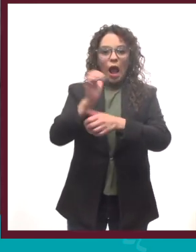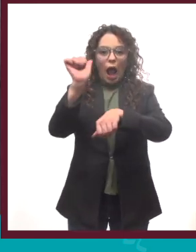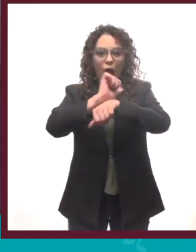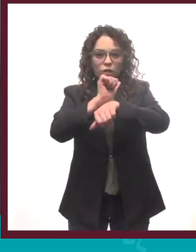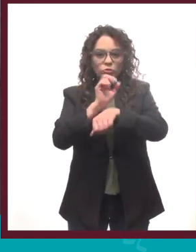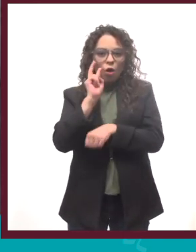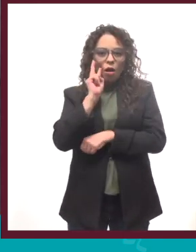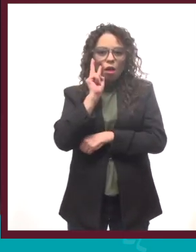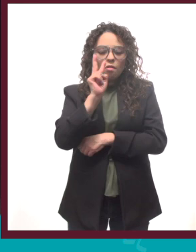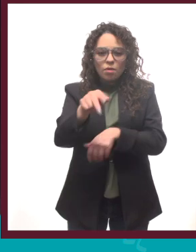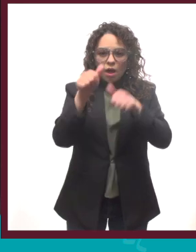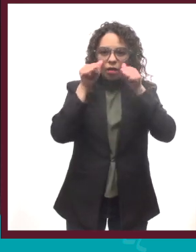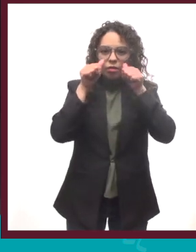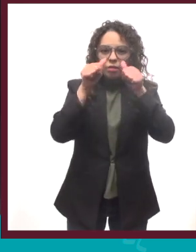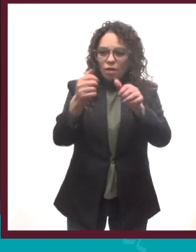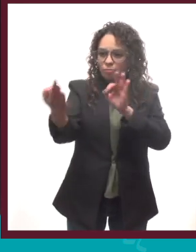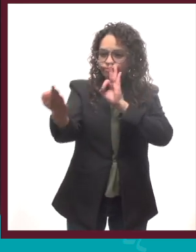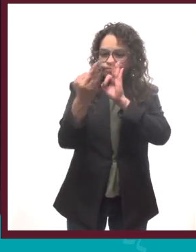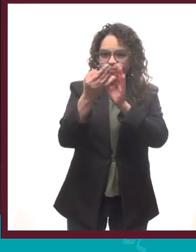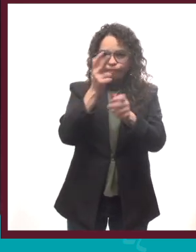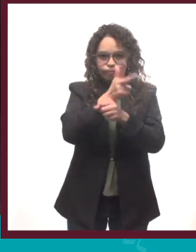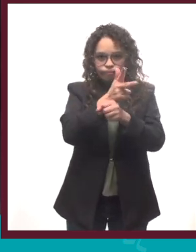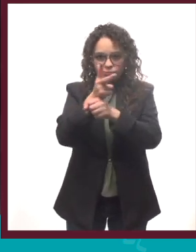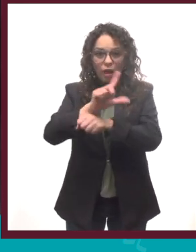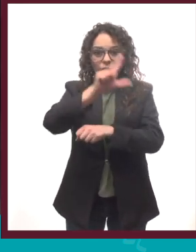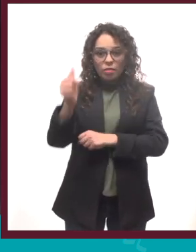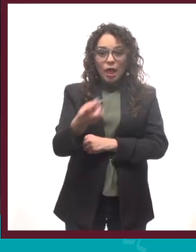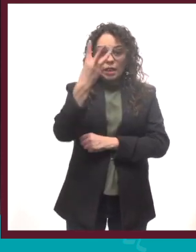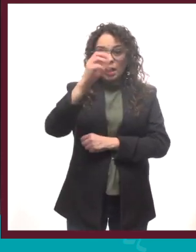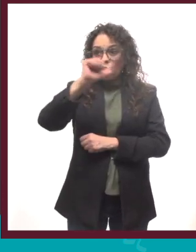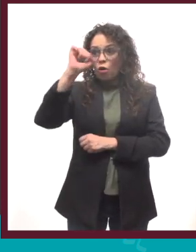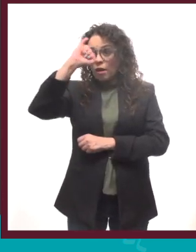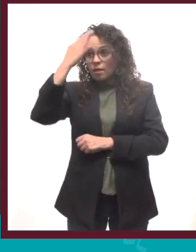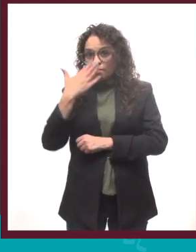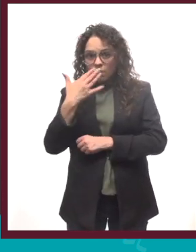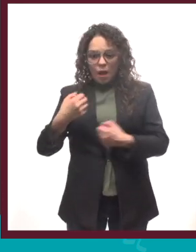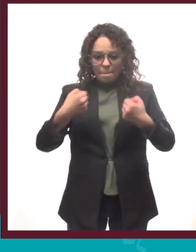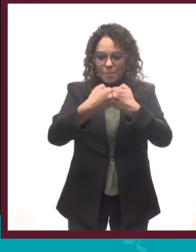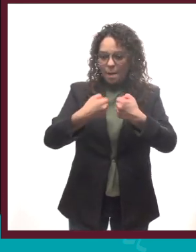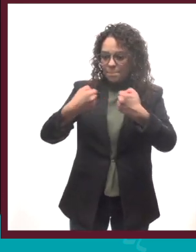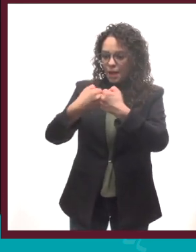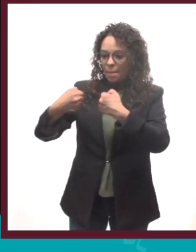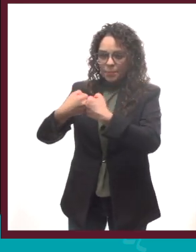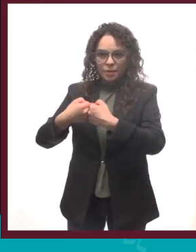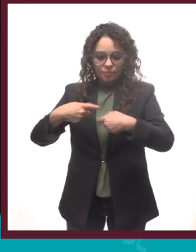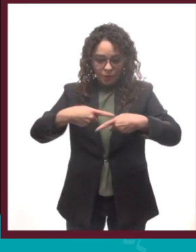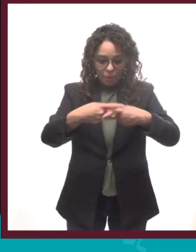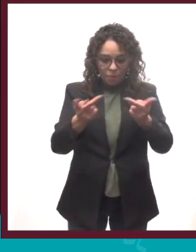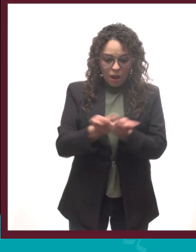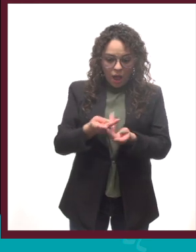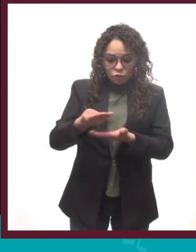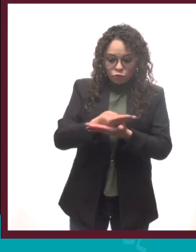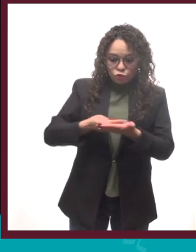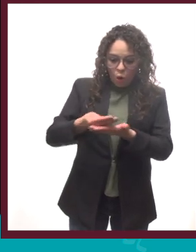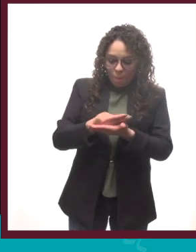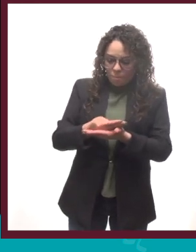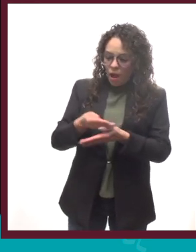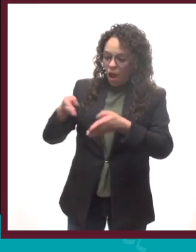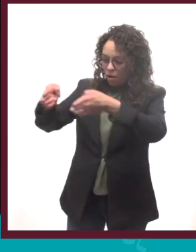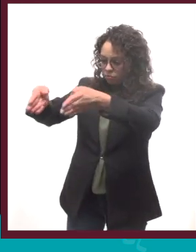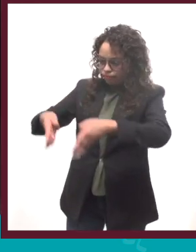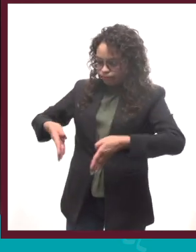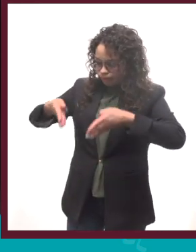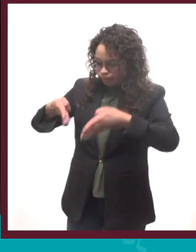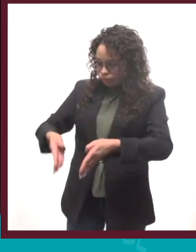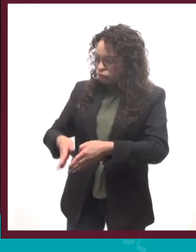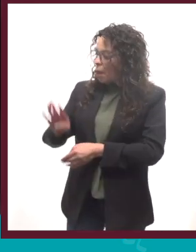de un actor viendo a cámara y pegarlo con otras 3 imágenes: un platón de sopa, un ataúd y un